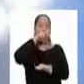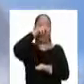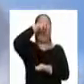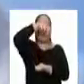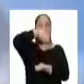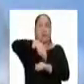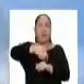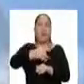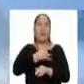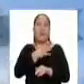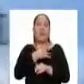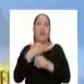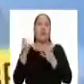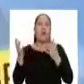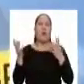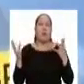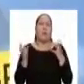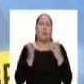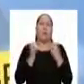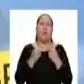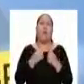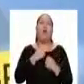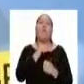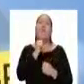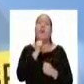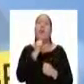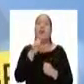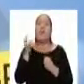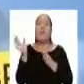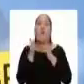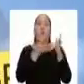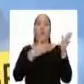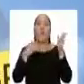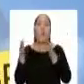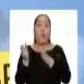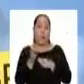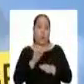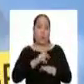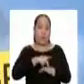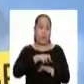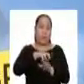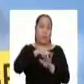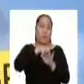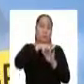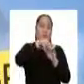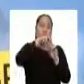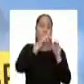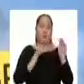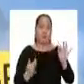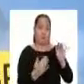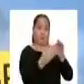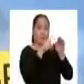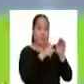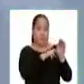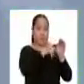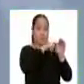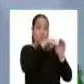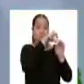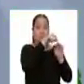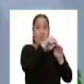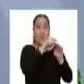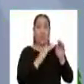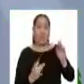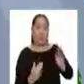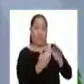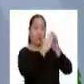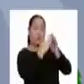humedad, fuertes lluvias y falta de oxígeno. Bueno, tampoco tanto. Otra característica de las zonas altas